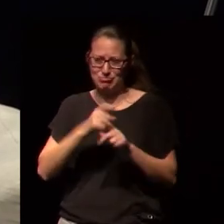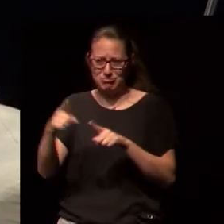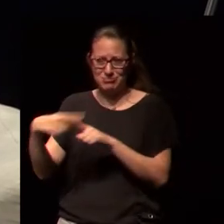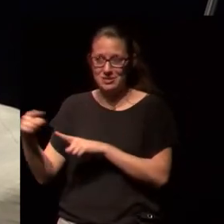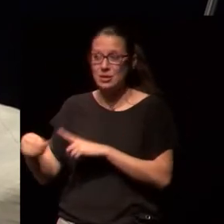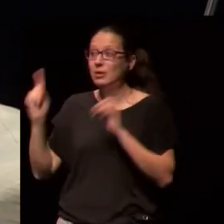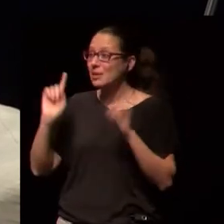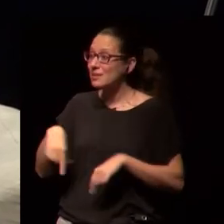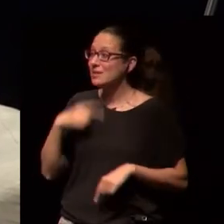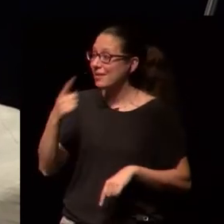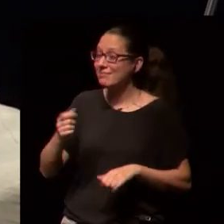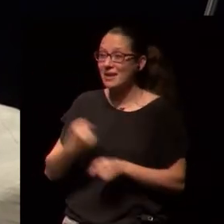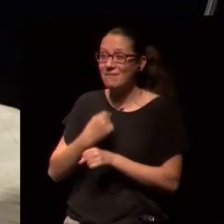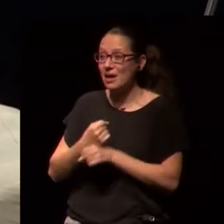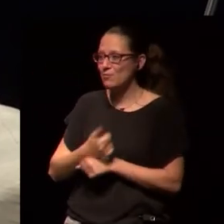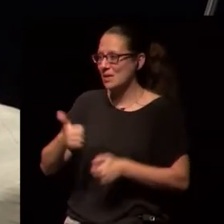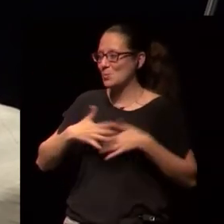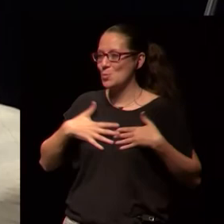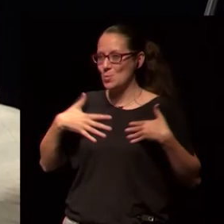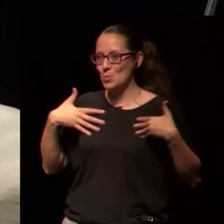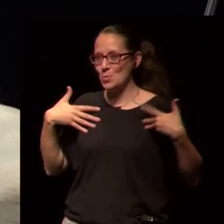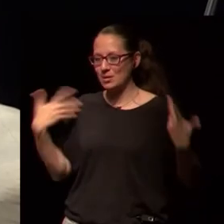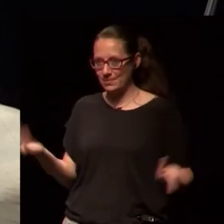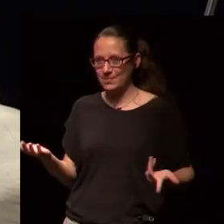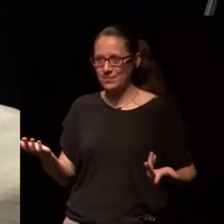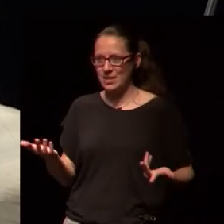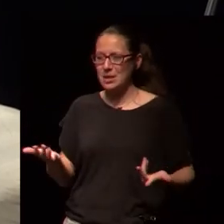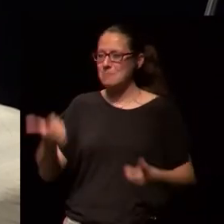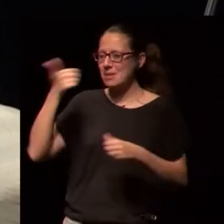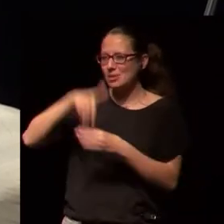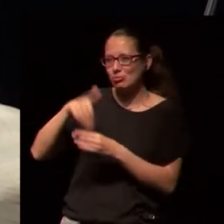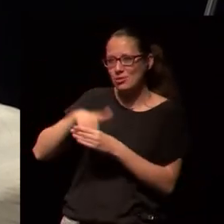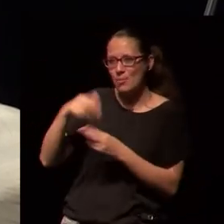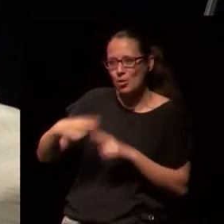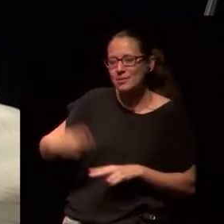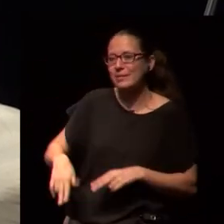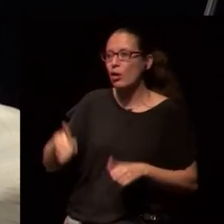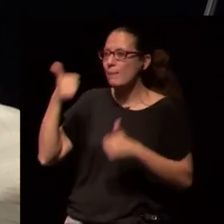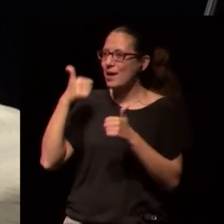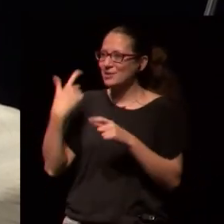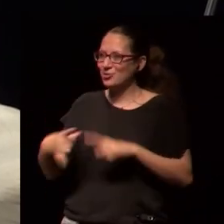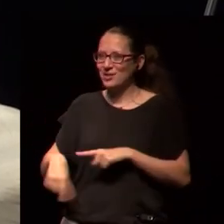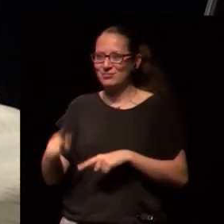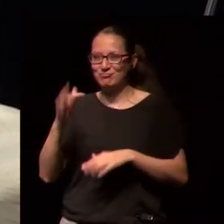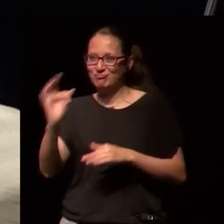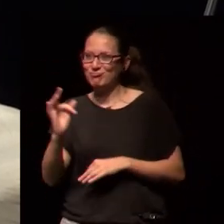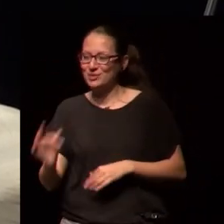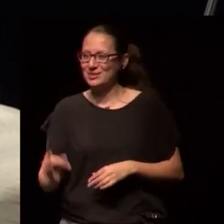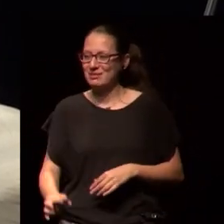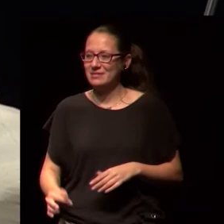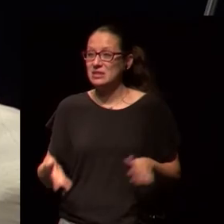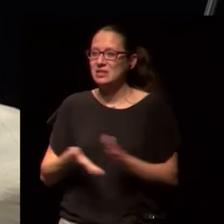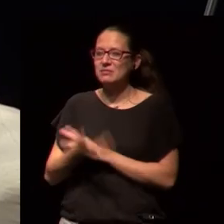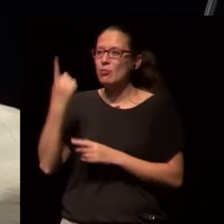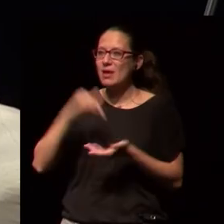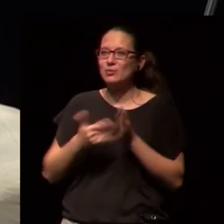su trabajo ahora es mucho más emocionante. Tiene más carga política, tiene más facetas positivas. No hay una